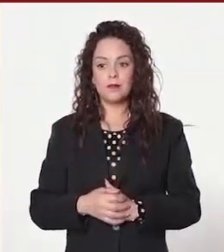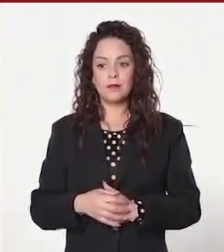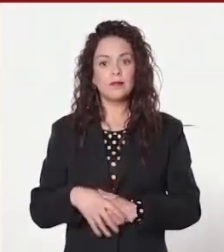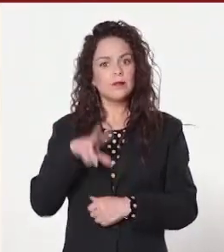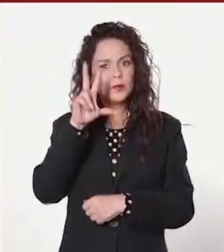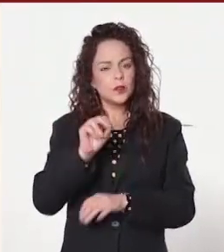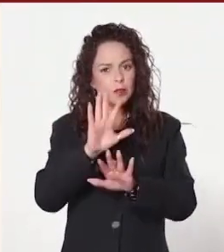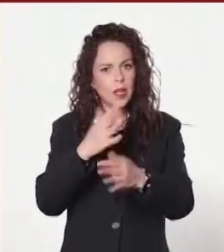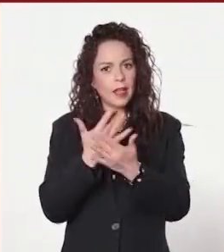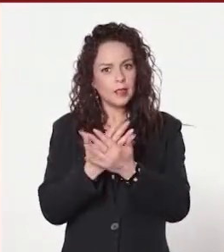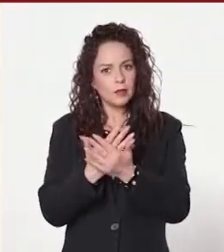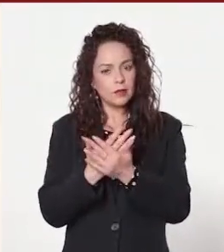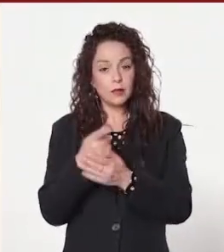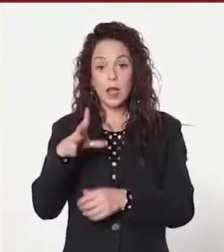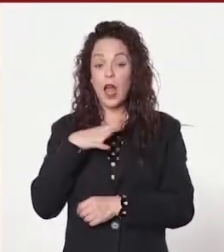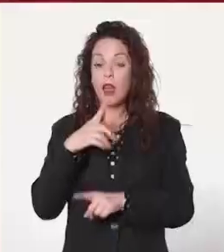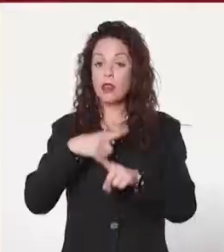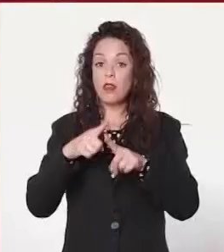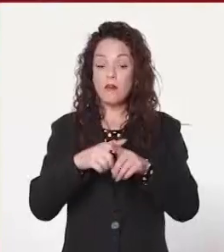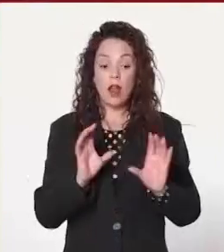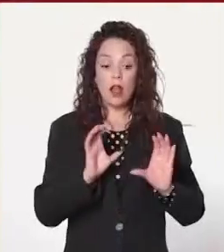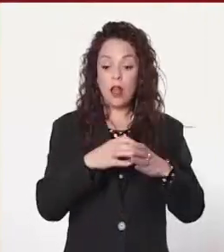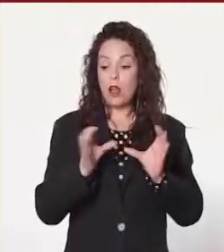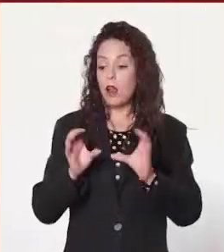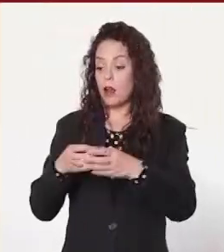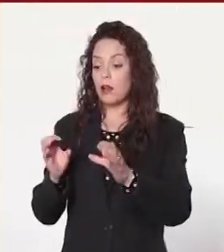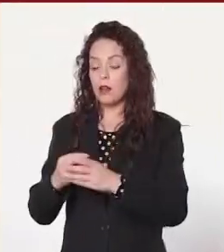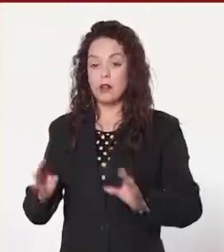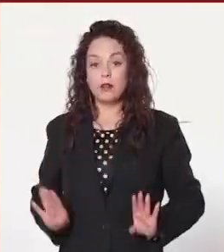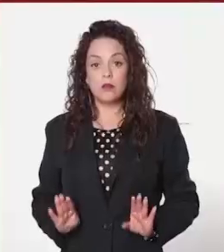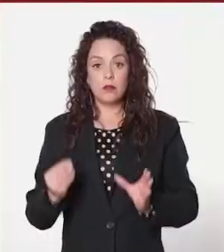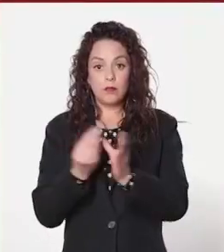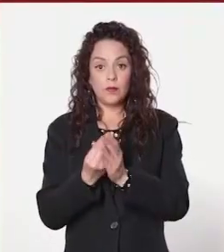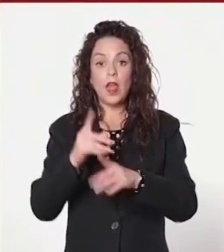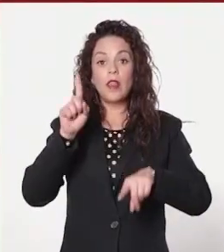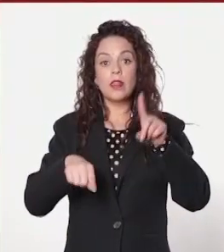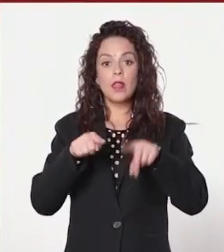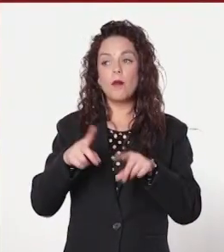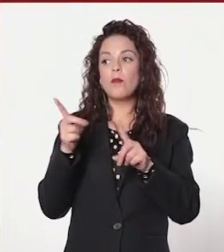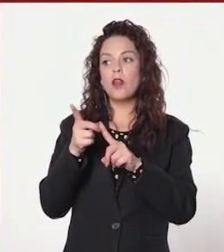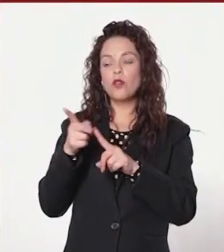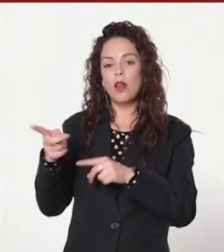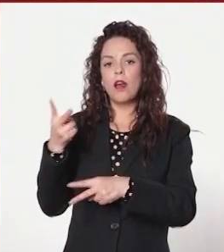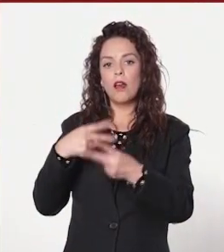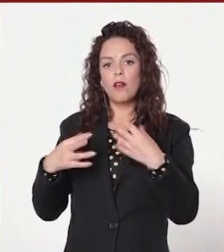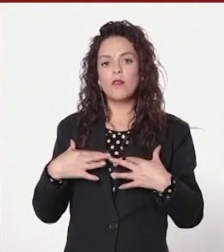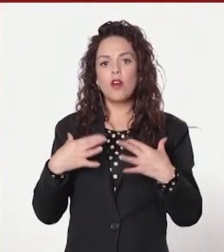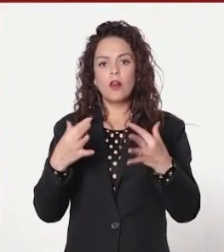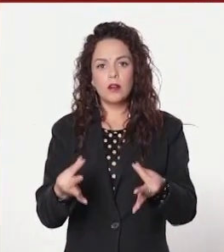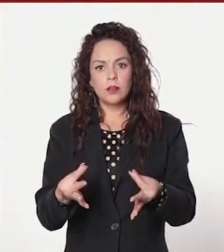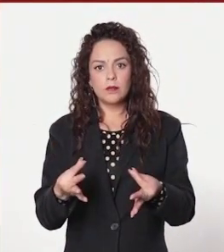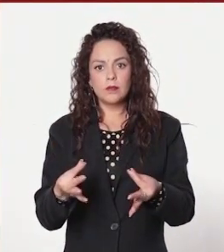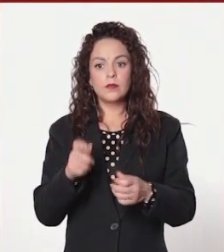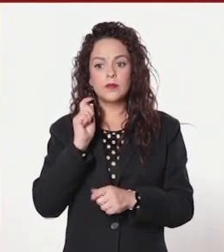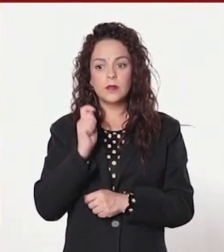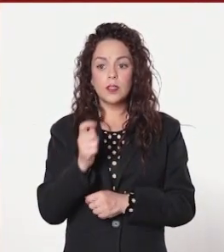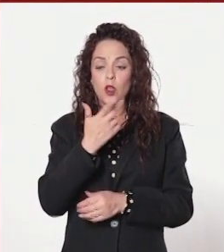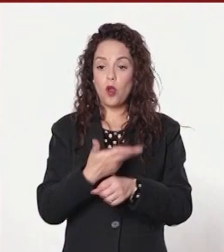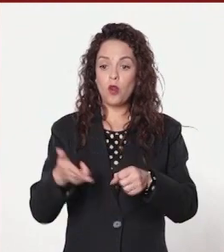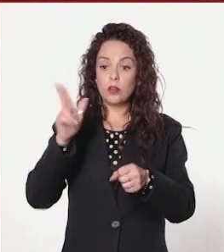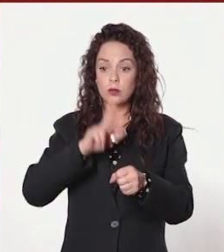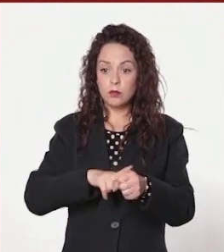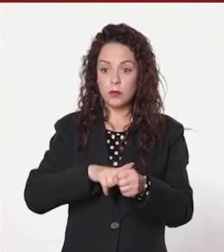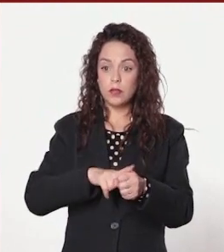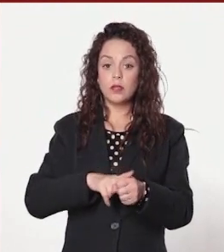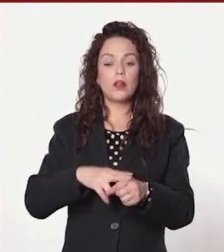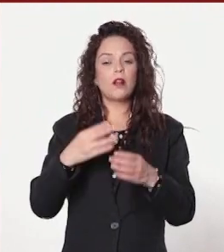residuos también tienen muchas clasificaciones. Por ejemplo, según su origen. Comerciales, industriales, hospitalarios,